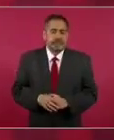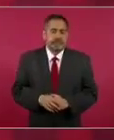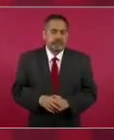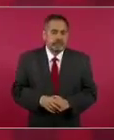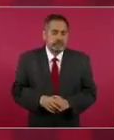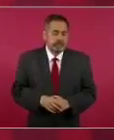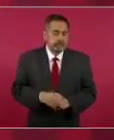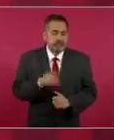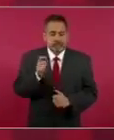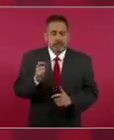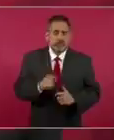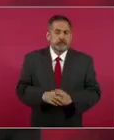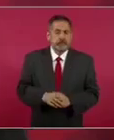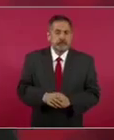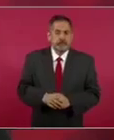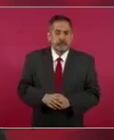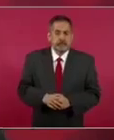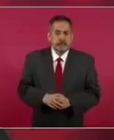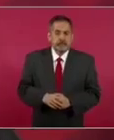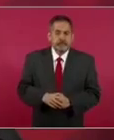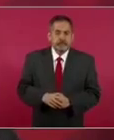Y vamos